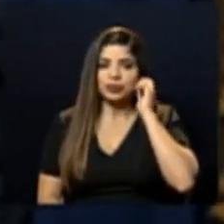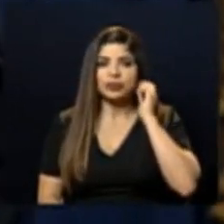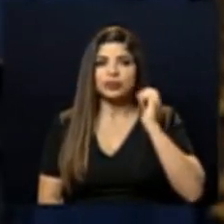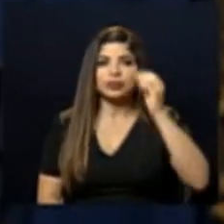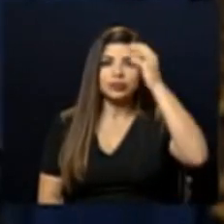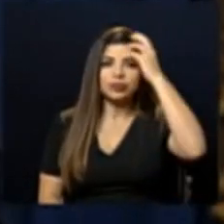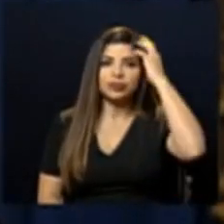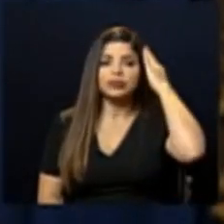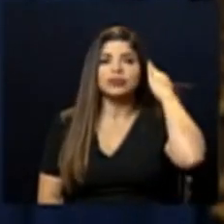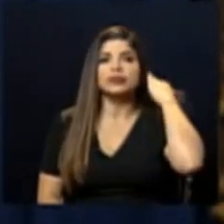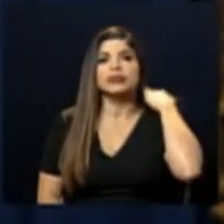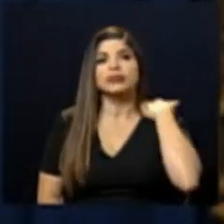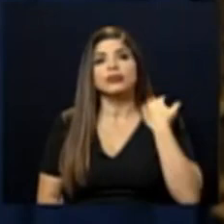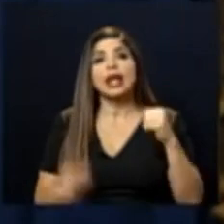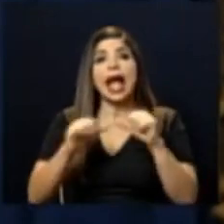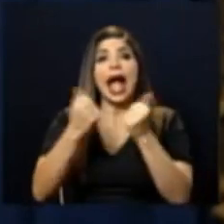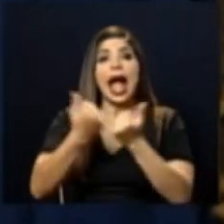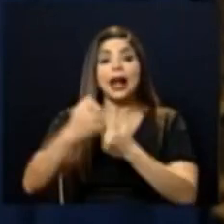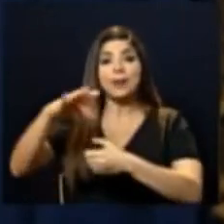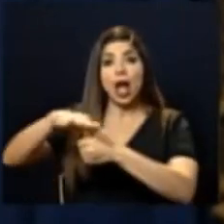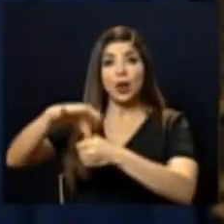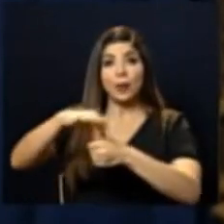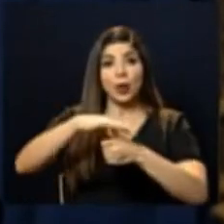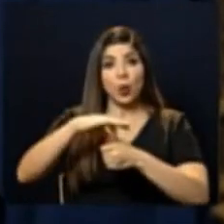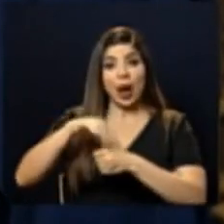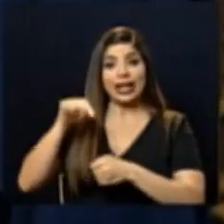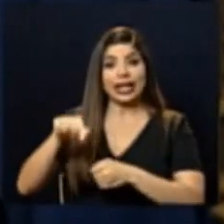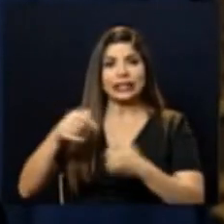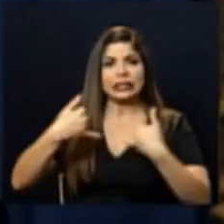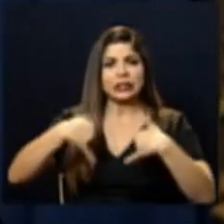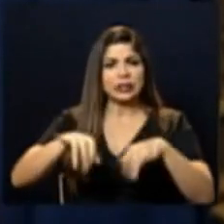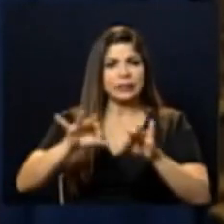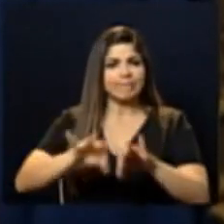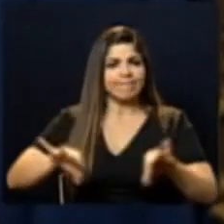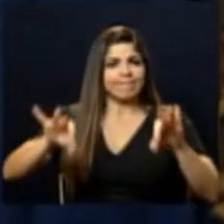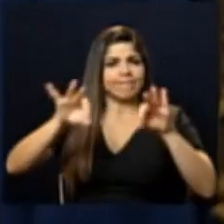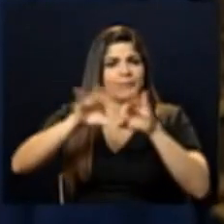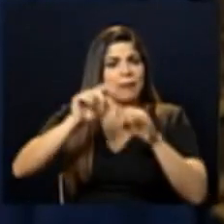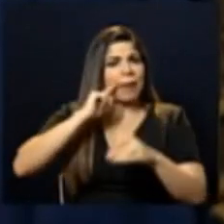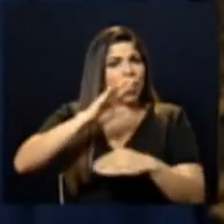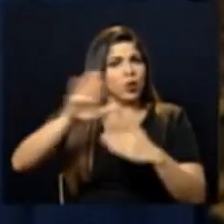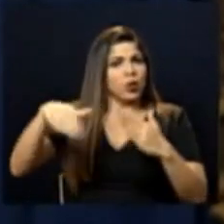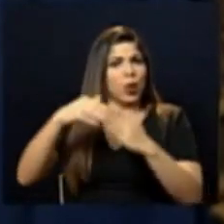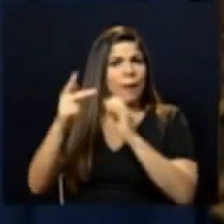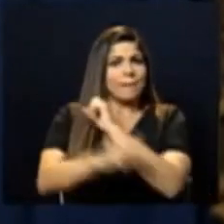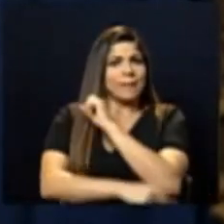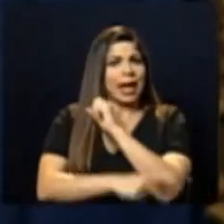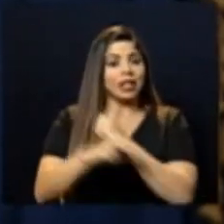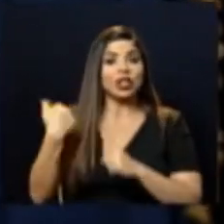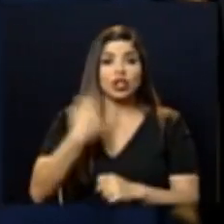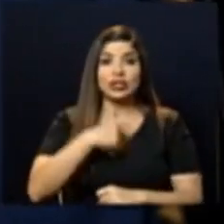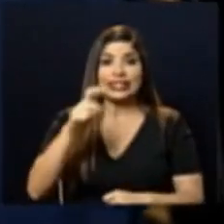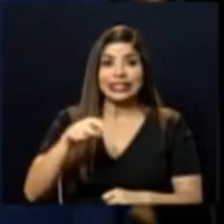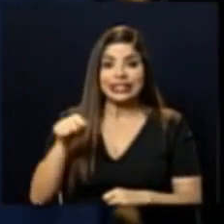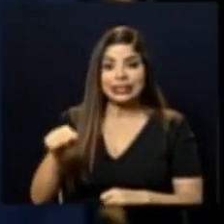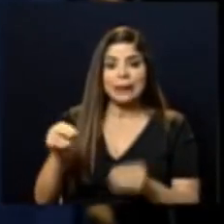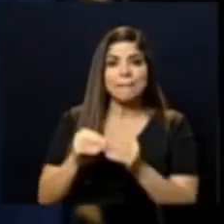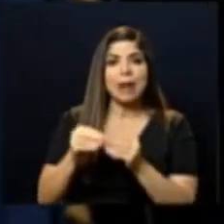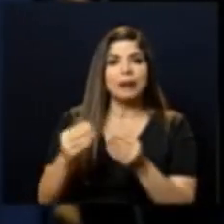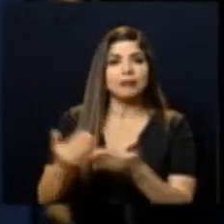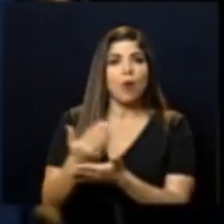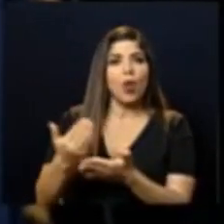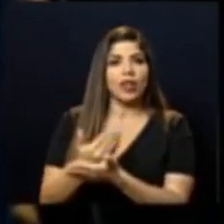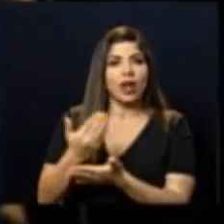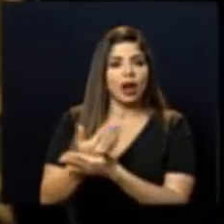El sector agropecuario sigue siendo fundamental para nuestro país. Tenemos que modernizarlo para que